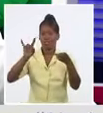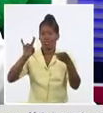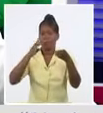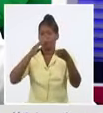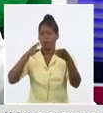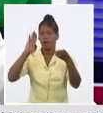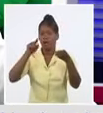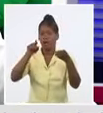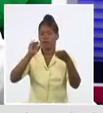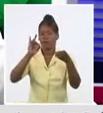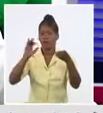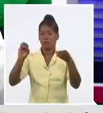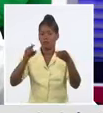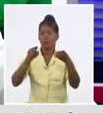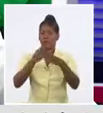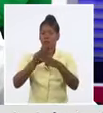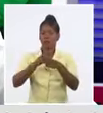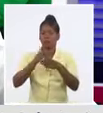es el